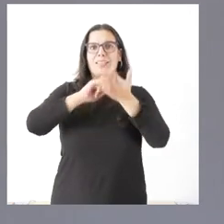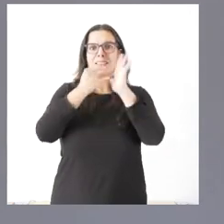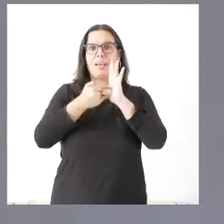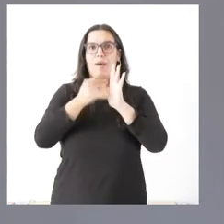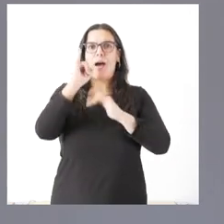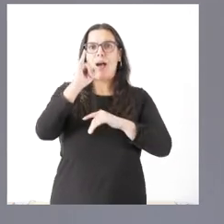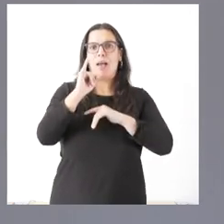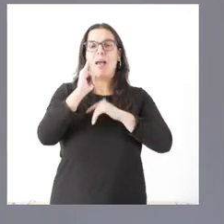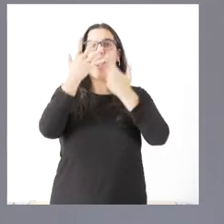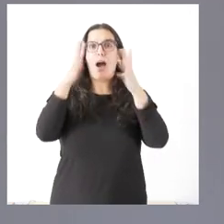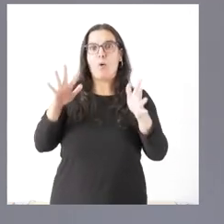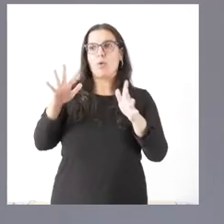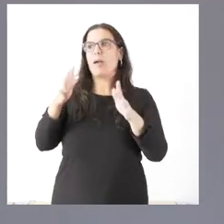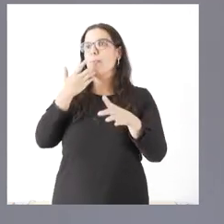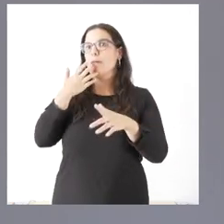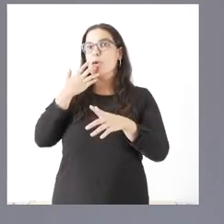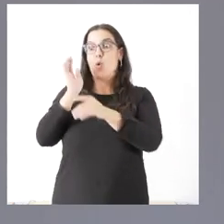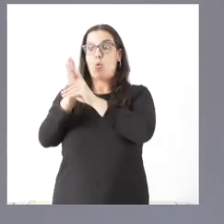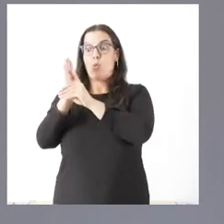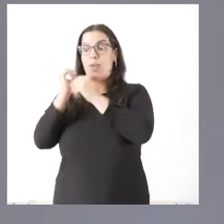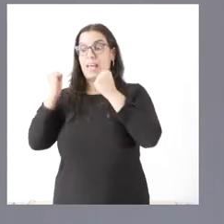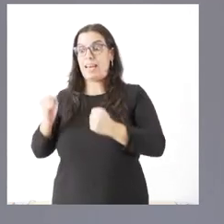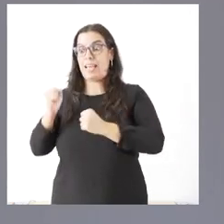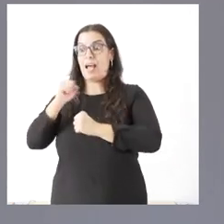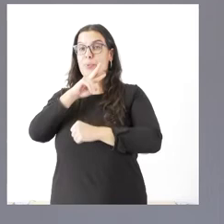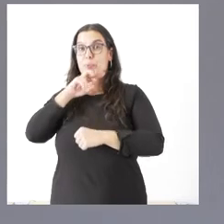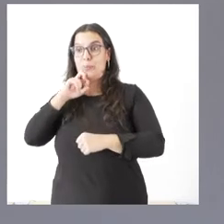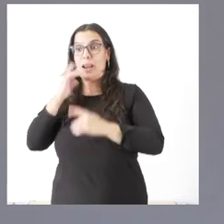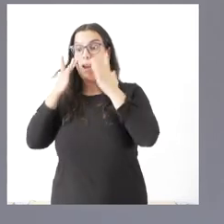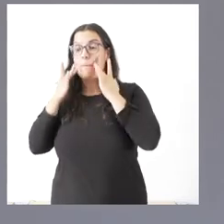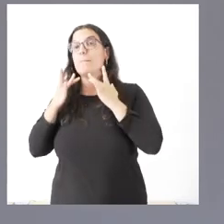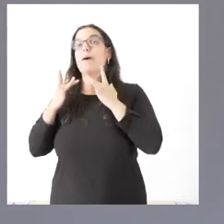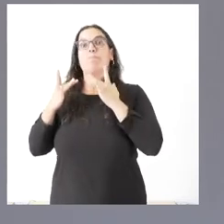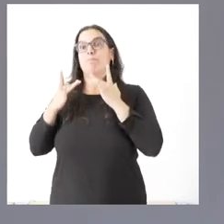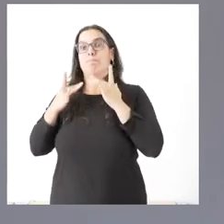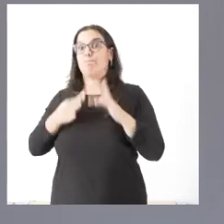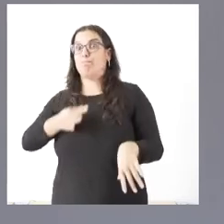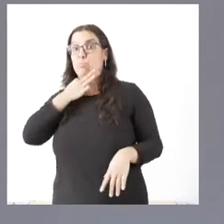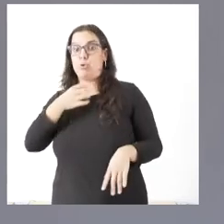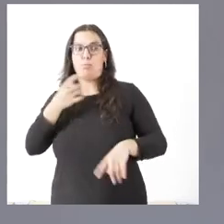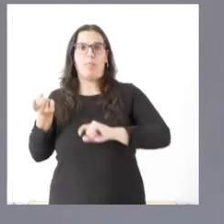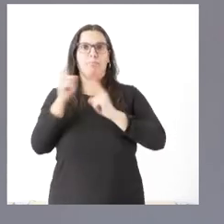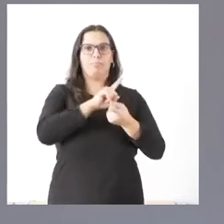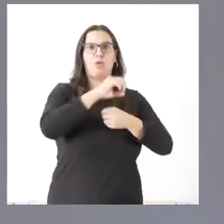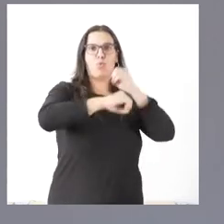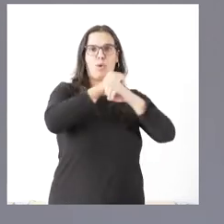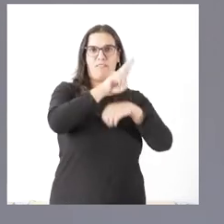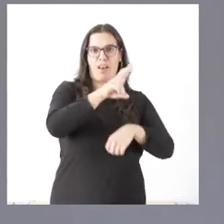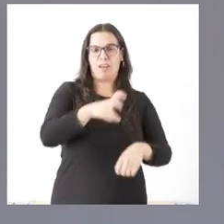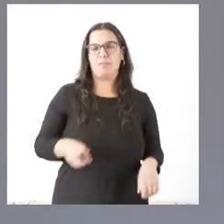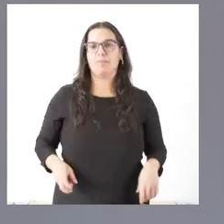en que las renovables pues no pueden ofrecer esa aportación energética en un contexto donde la energía es difícil de almacenar. Buenos